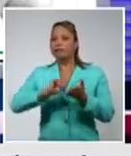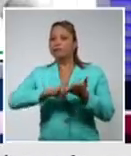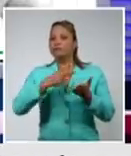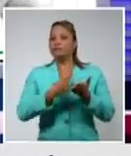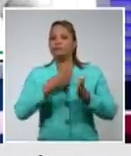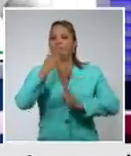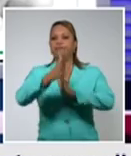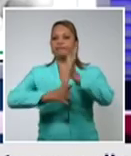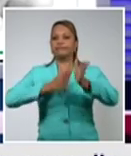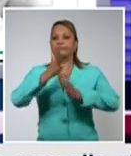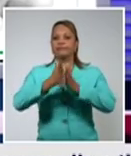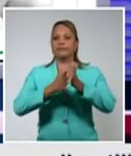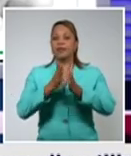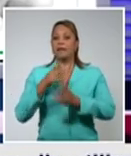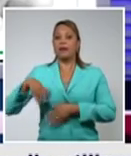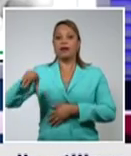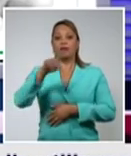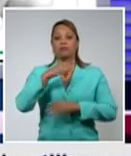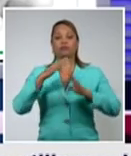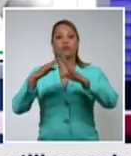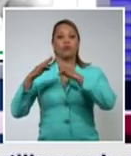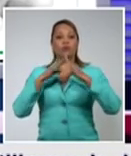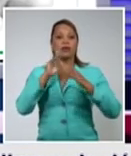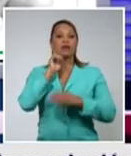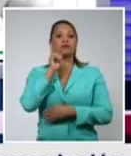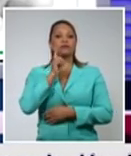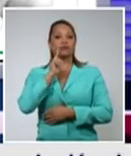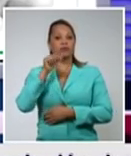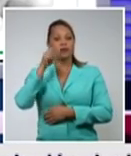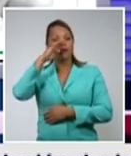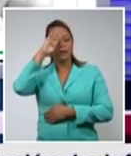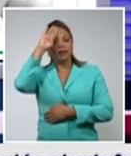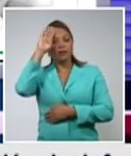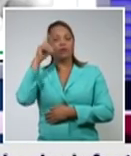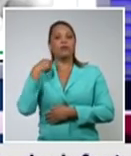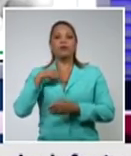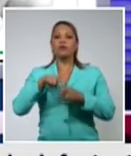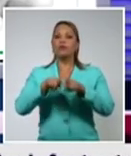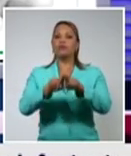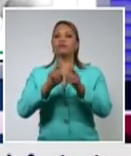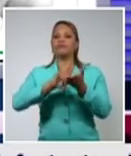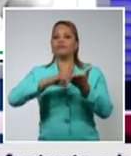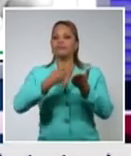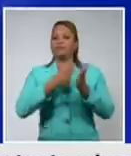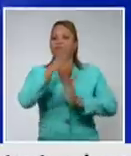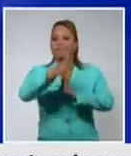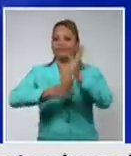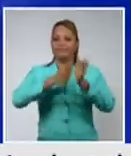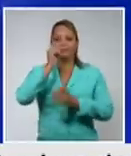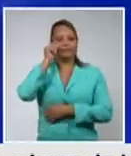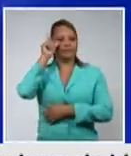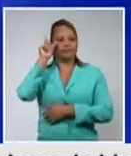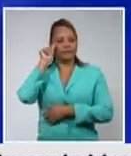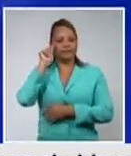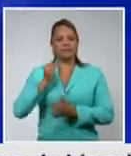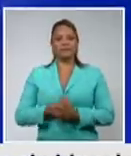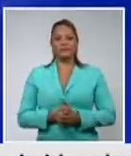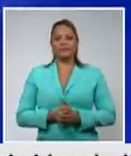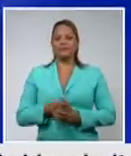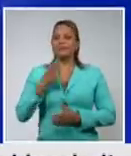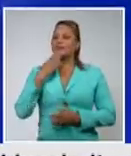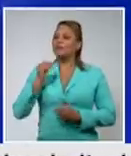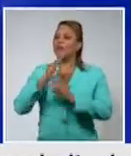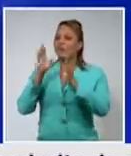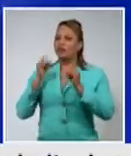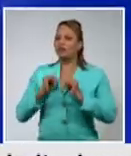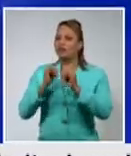cubanas para la comunidad sorda de Cuba me estará acompañando la colega Marileimis Repilado. Doctor, buenos días. ¿Tenemos buenas noticias este